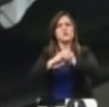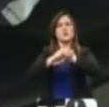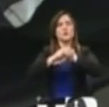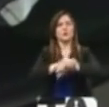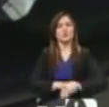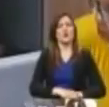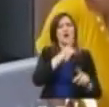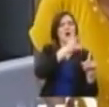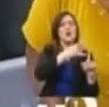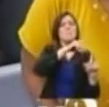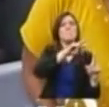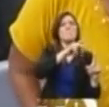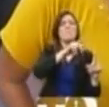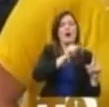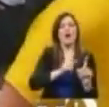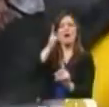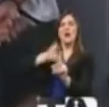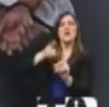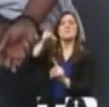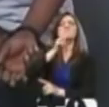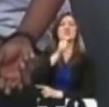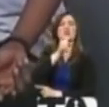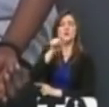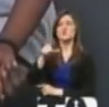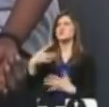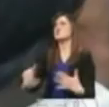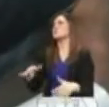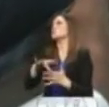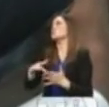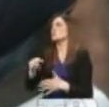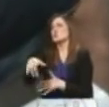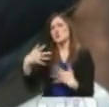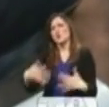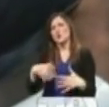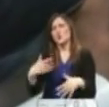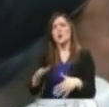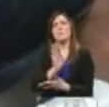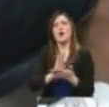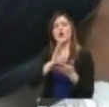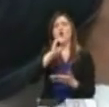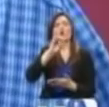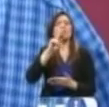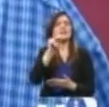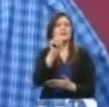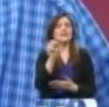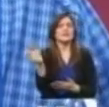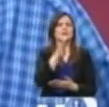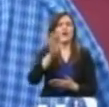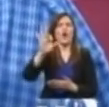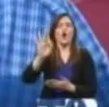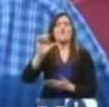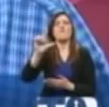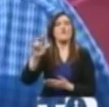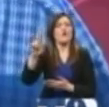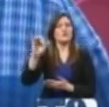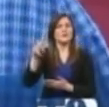a alias El Pipa y alias El Viejo, sujetos considerados peligrosos en la cooperativa Colinas de la Florida. Tienen a todo el mundo en